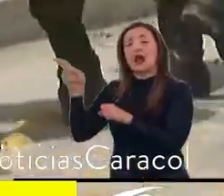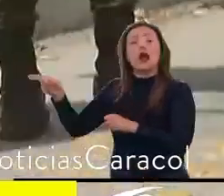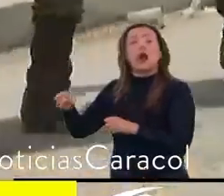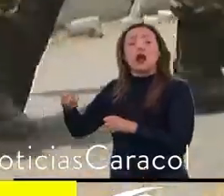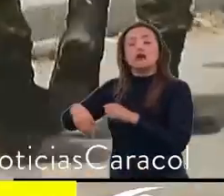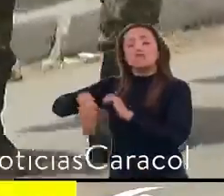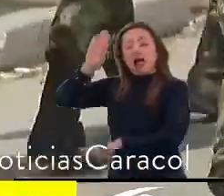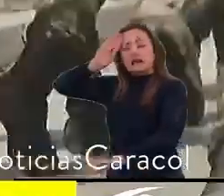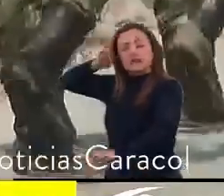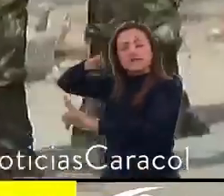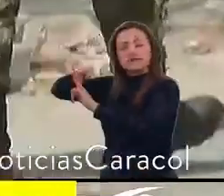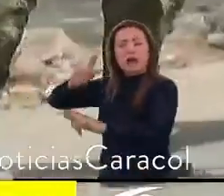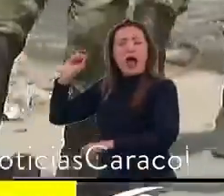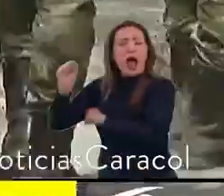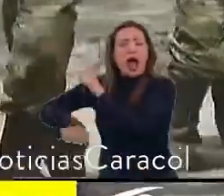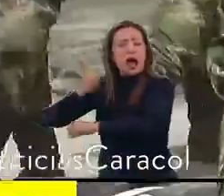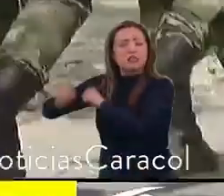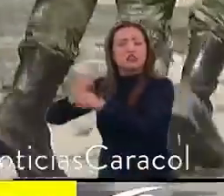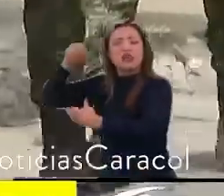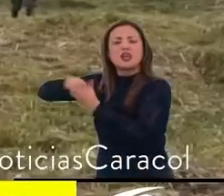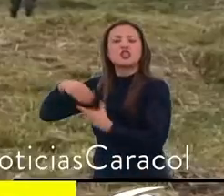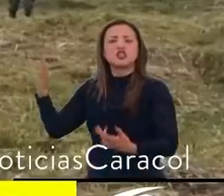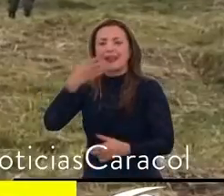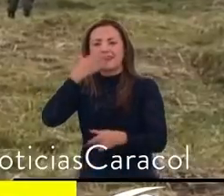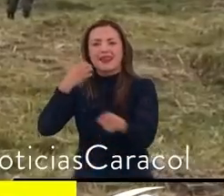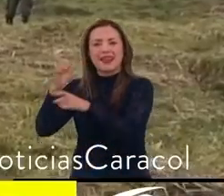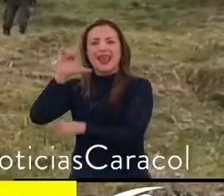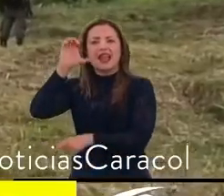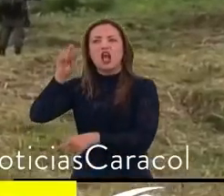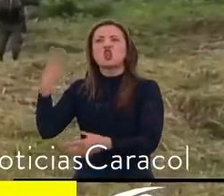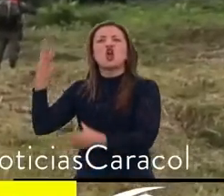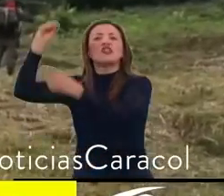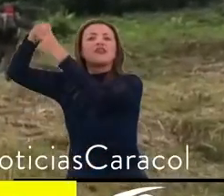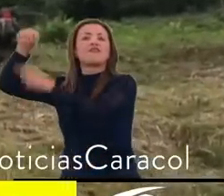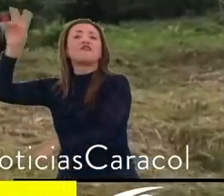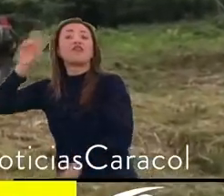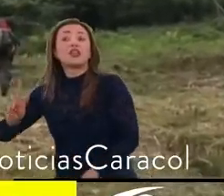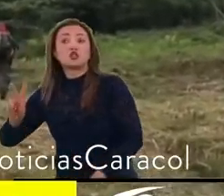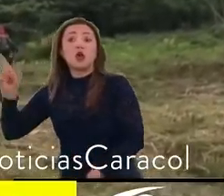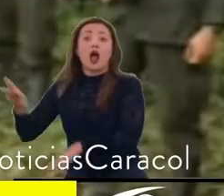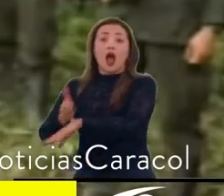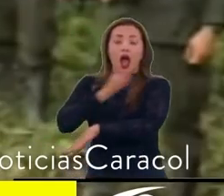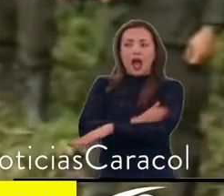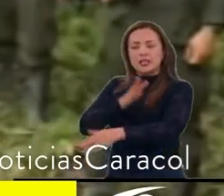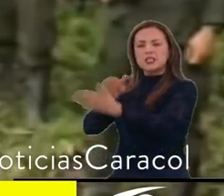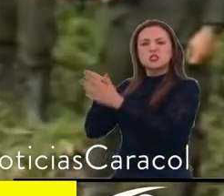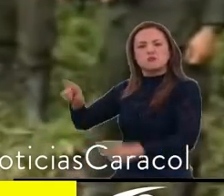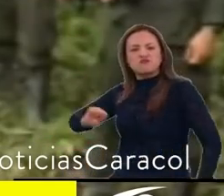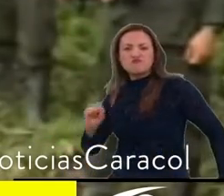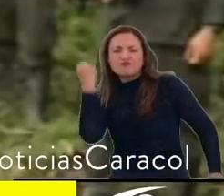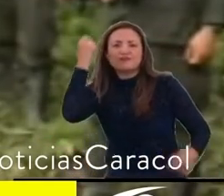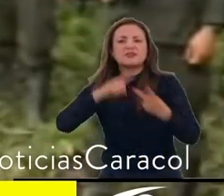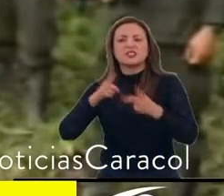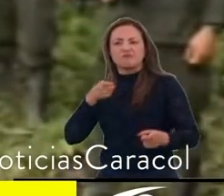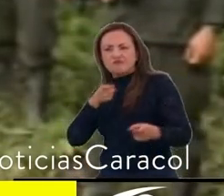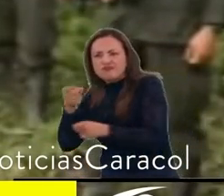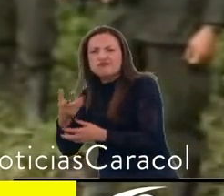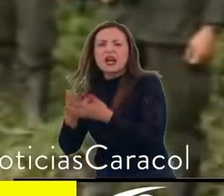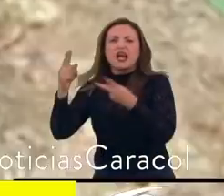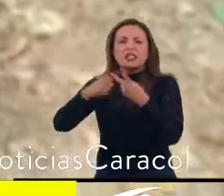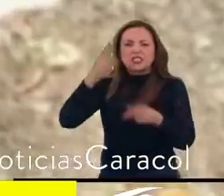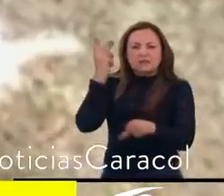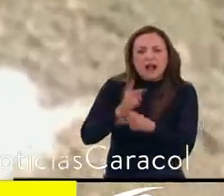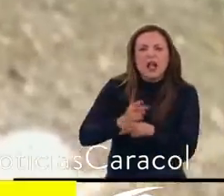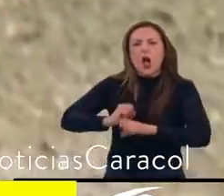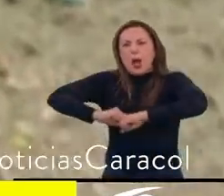dedicada a esa guerrilla y que se encontraría en venezuela el sujeto que tiene procesos penales por rebelión concierto para delinquir a el narcotráfico terrorismo